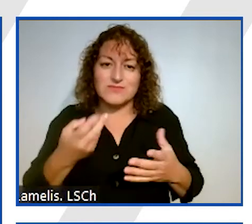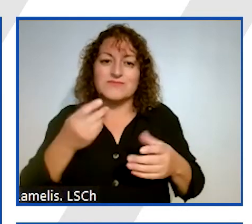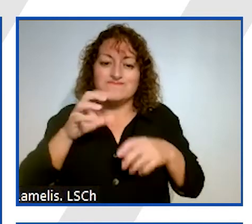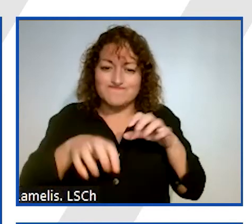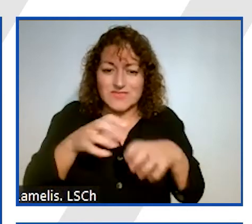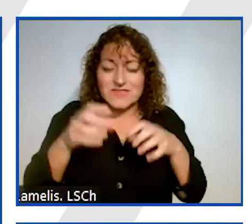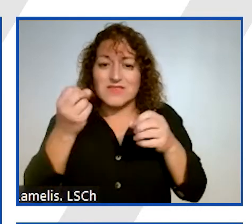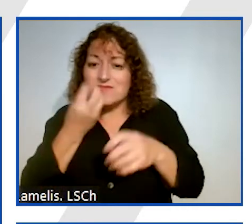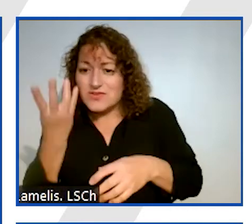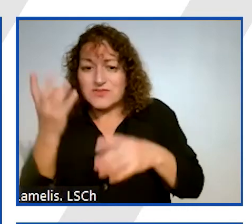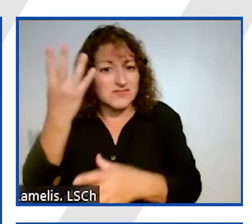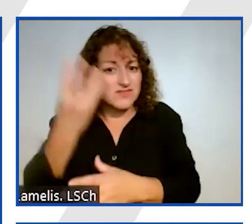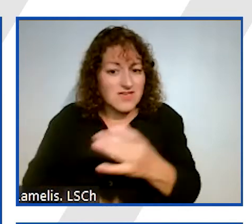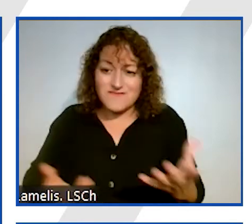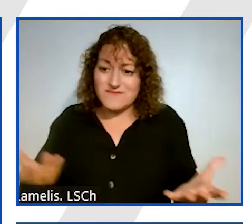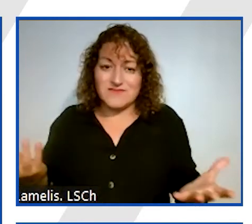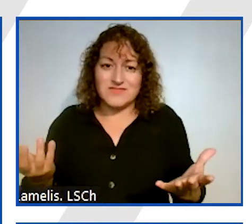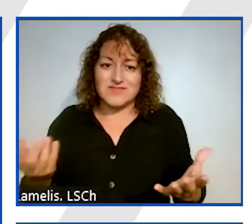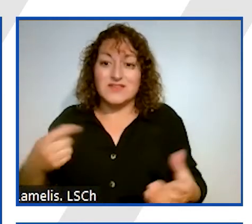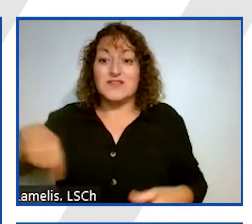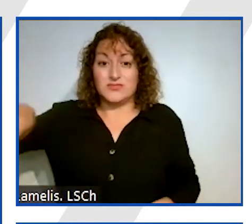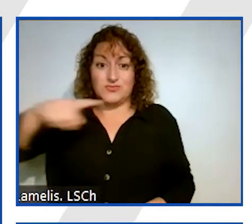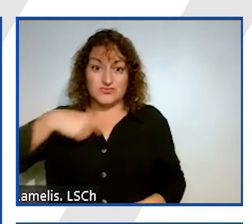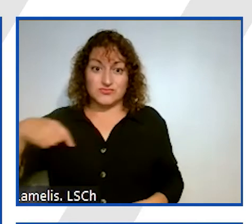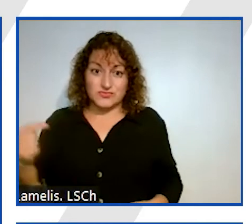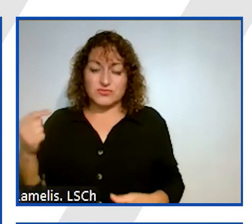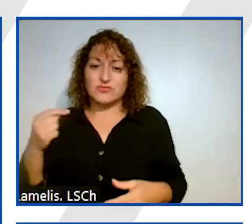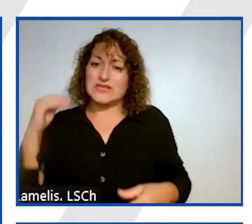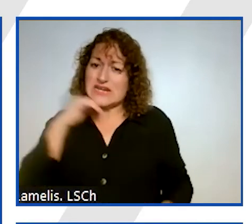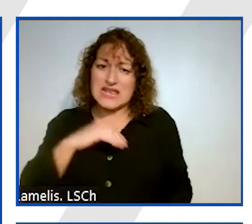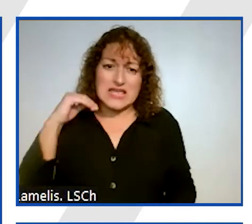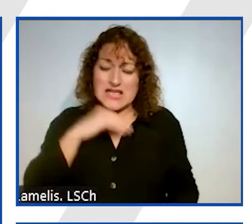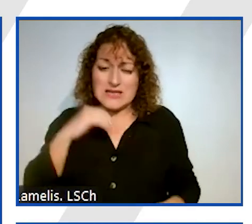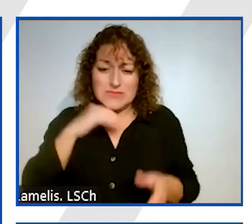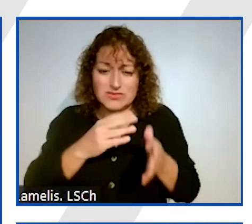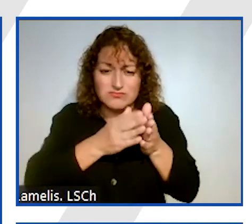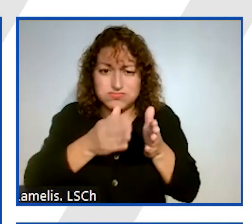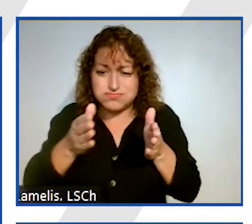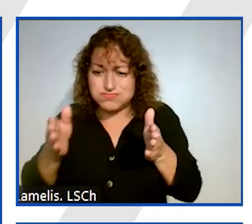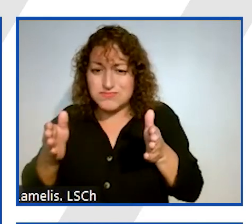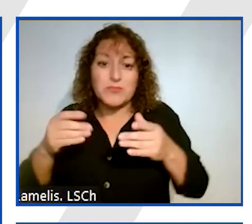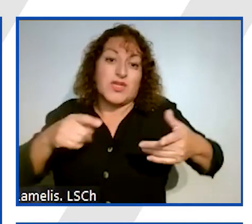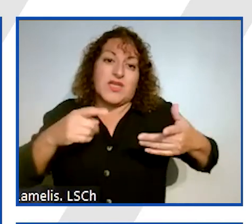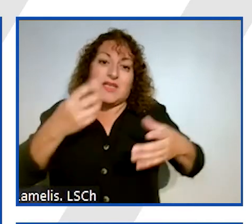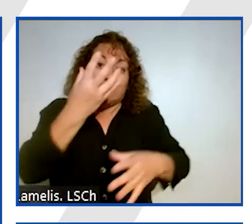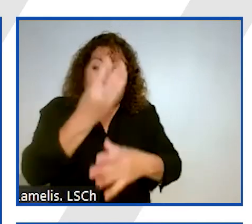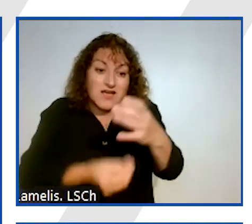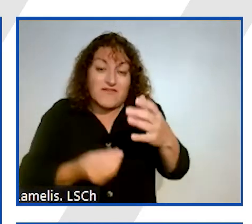es dramático porque estamos acelerando el ciclo con el cual las extinciones ocurren naturalmente en la vida.